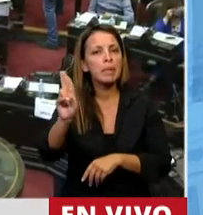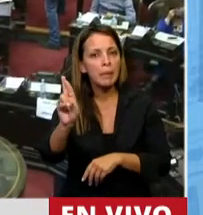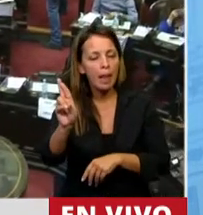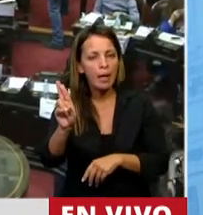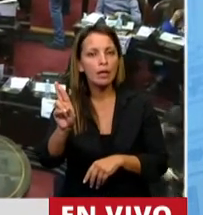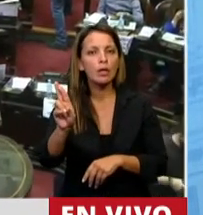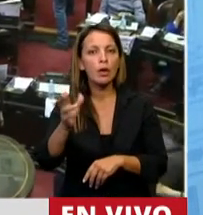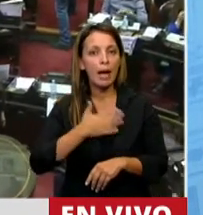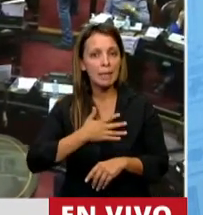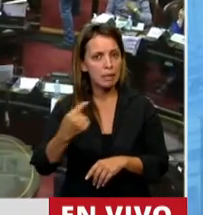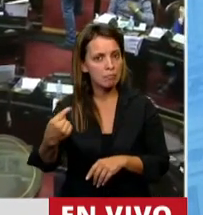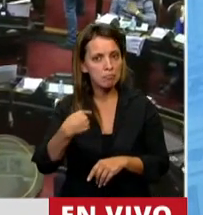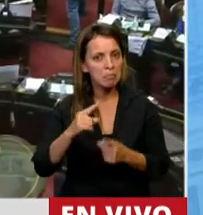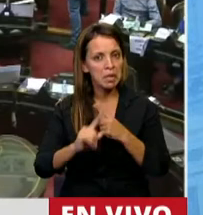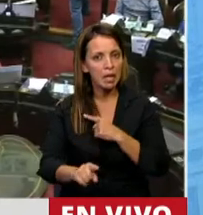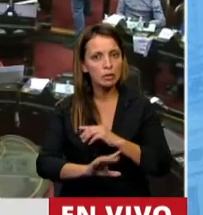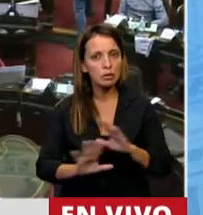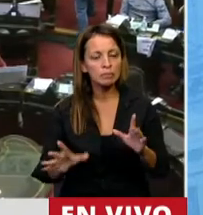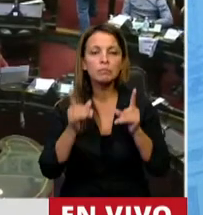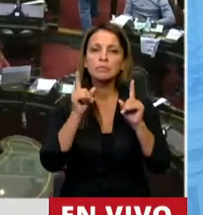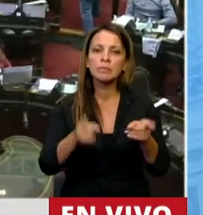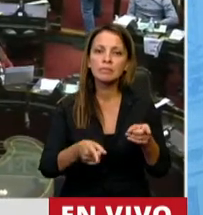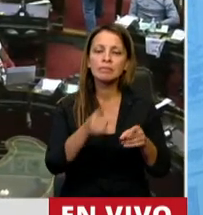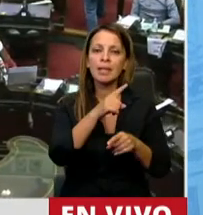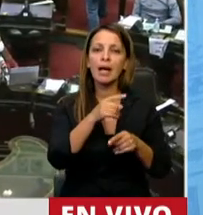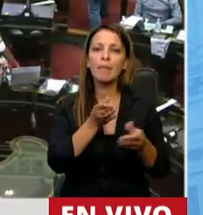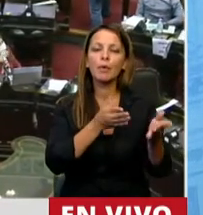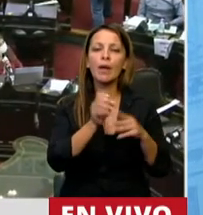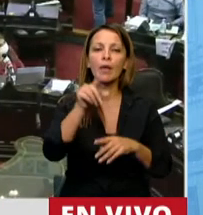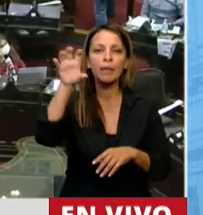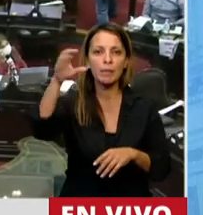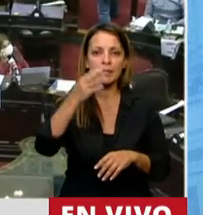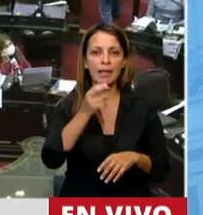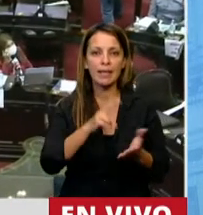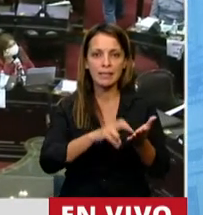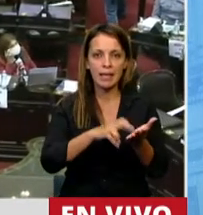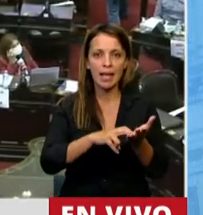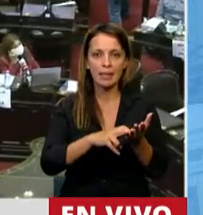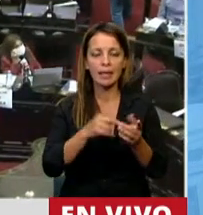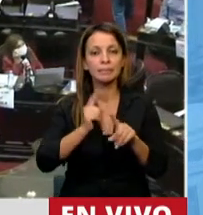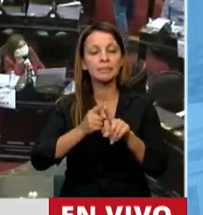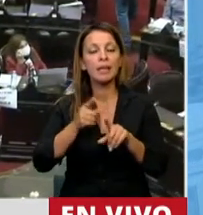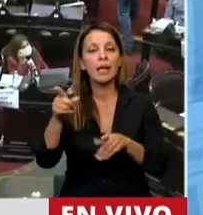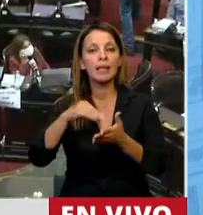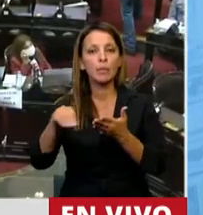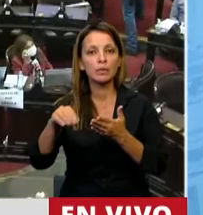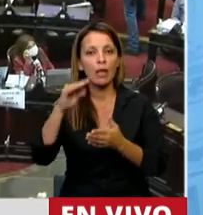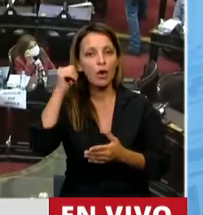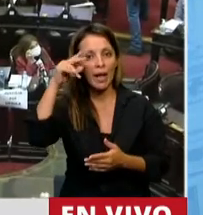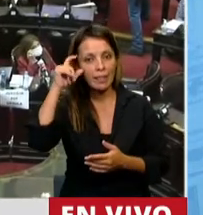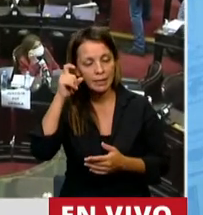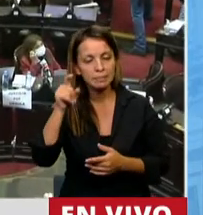privilegio a mí y al Procurador General de la provincia de Salta, por el diputado Grande,